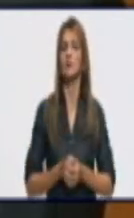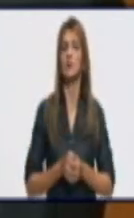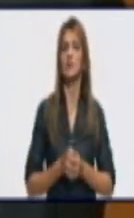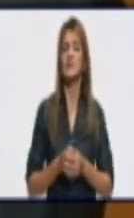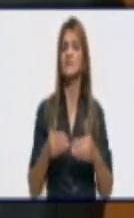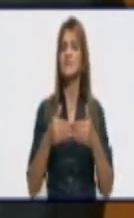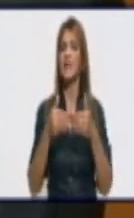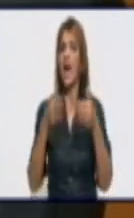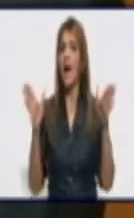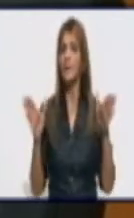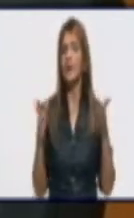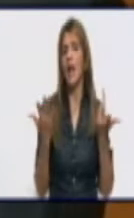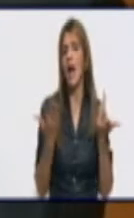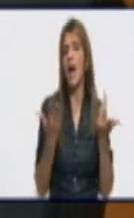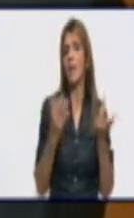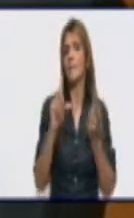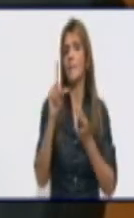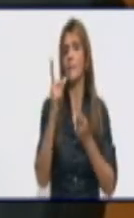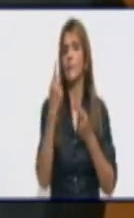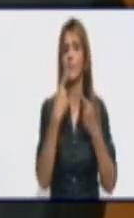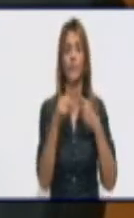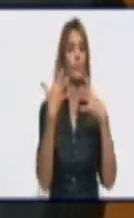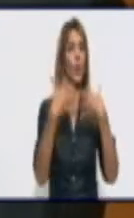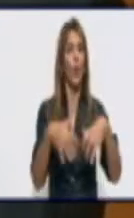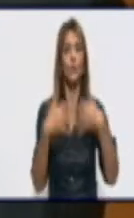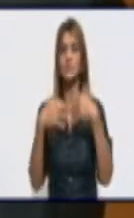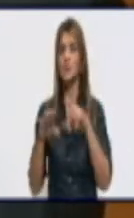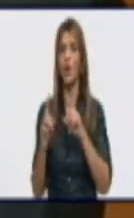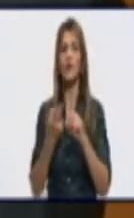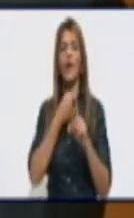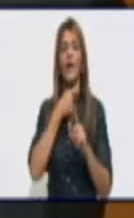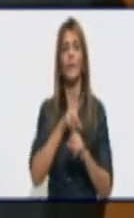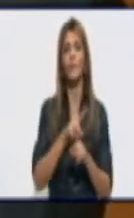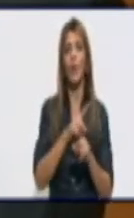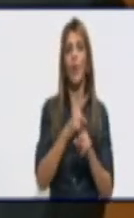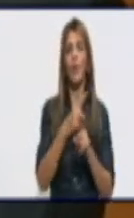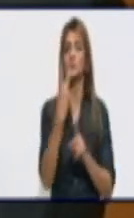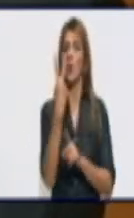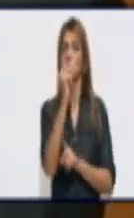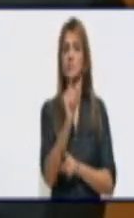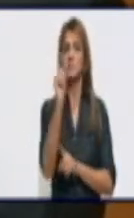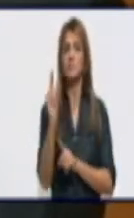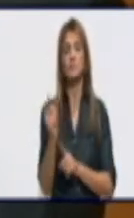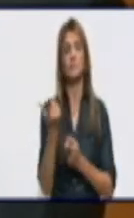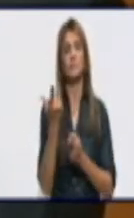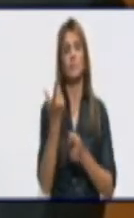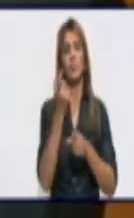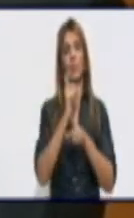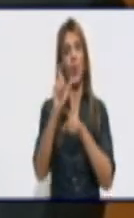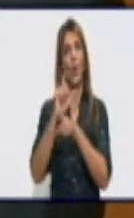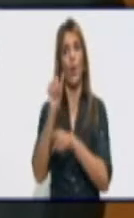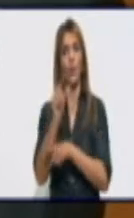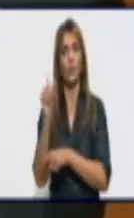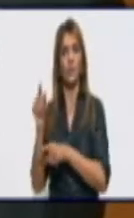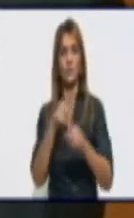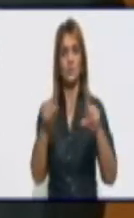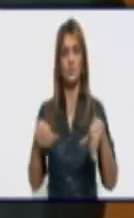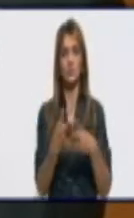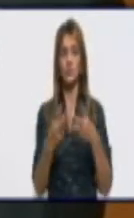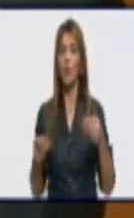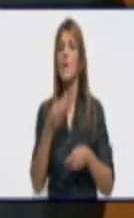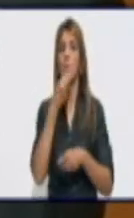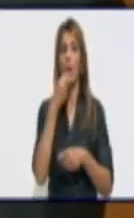productor a productor. O sea, el productor hoy puede contratar con acopio, pero puede contratar directo con